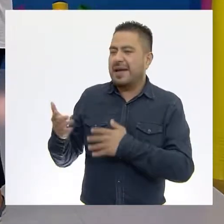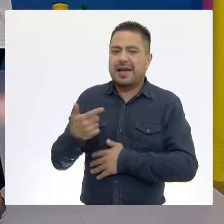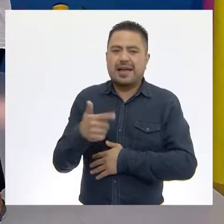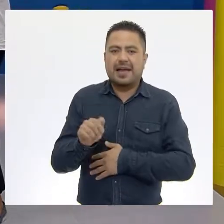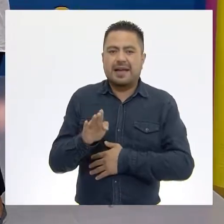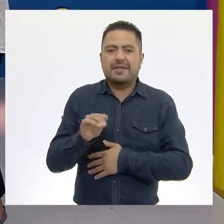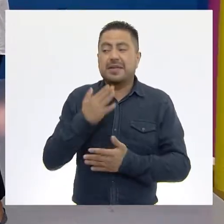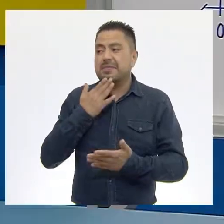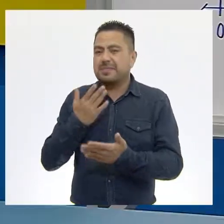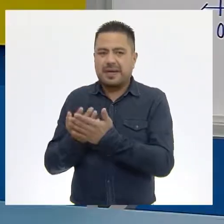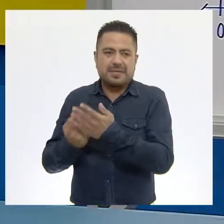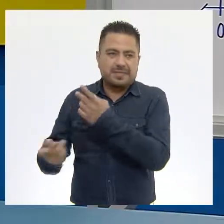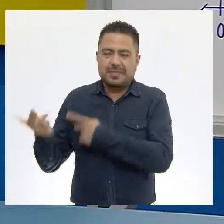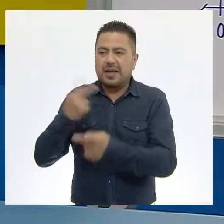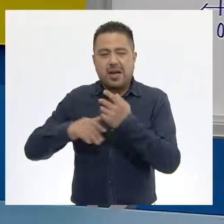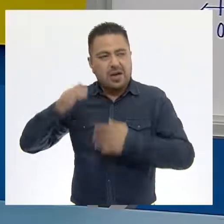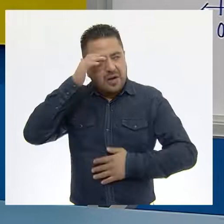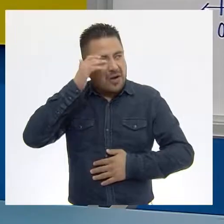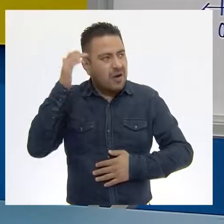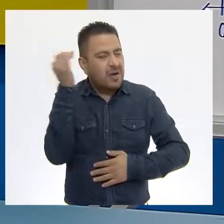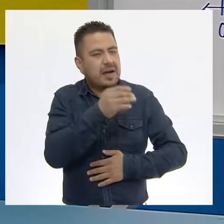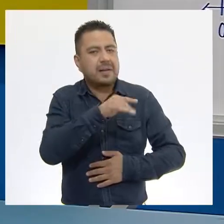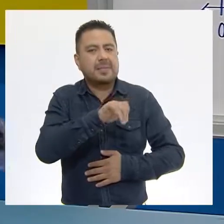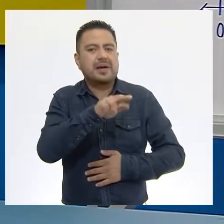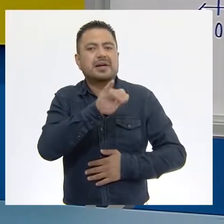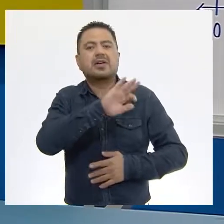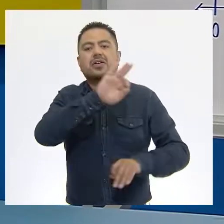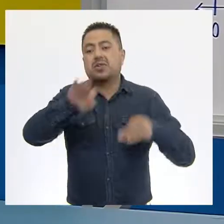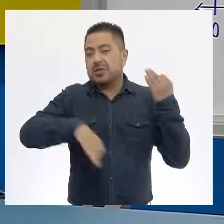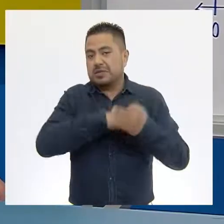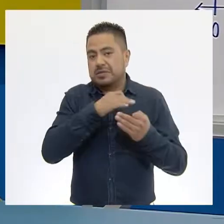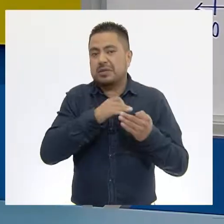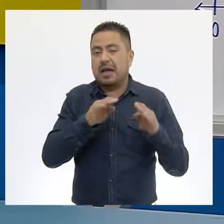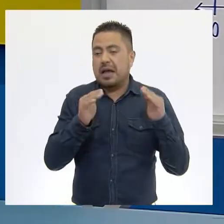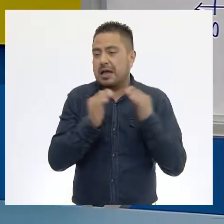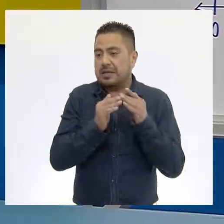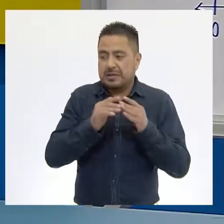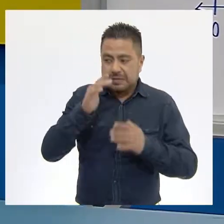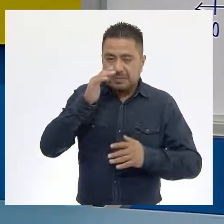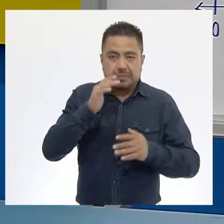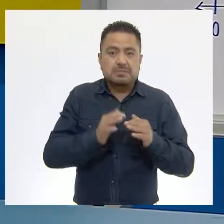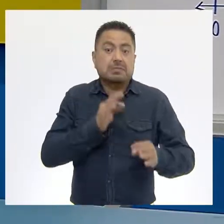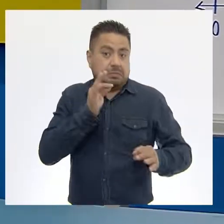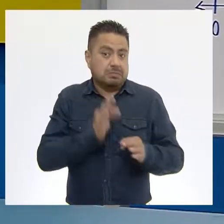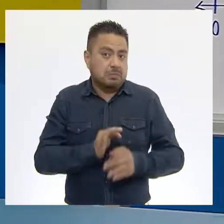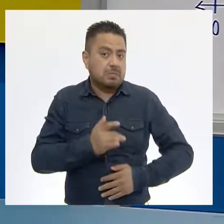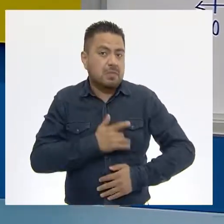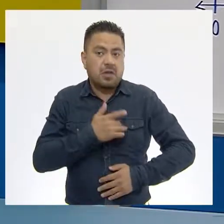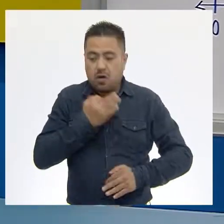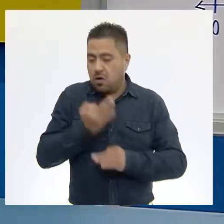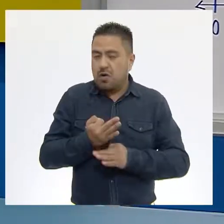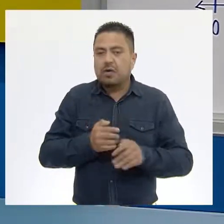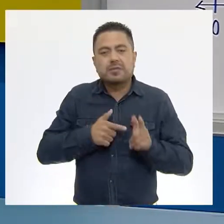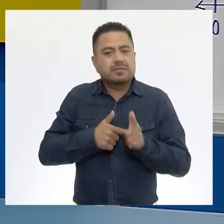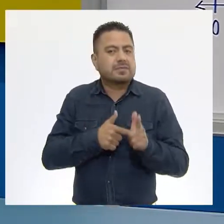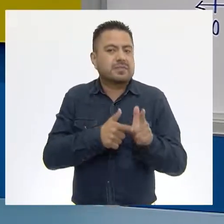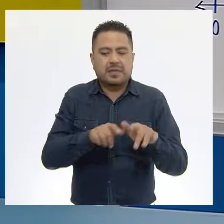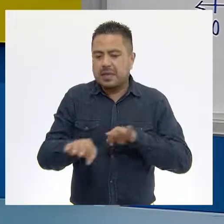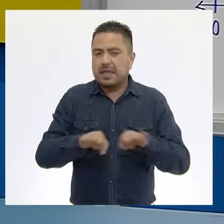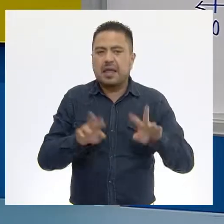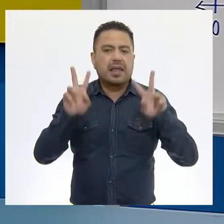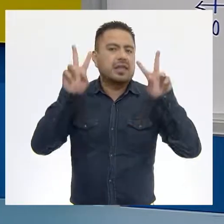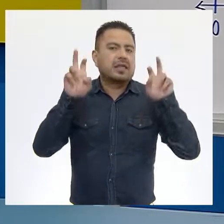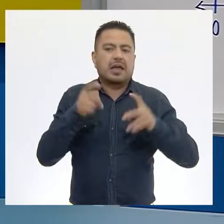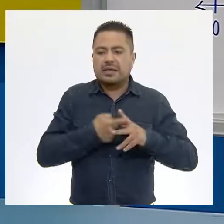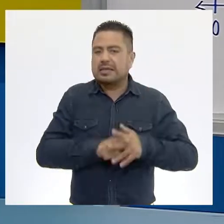Silva. Bienvenida. Hola María, hola a todos ahí en casa. ¿Ya listísimos? Porque el día de hoy seguiremos trabajando el tema